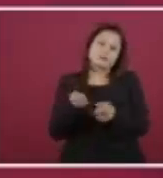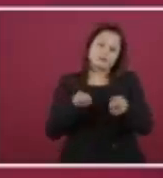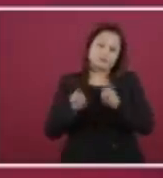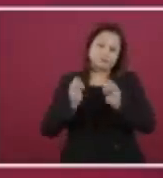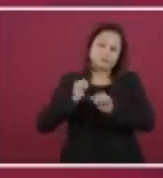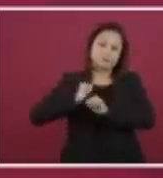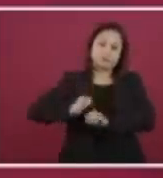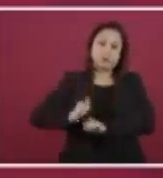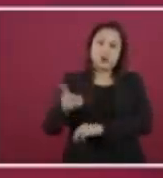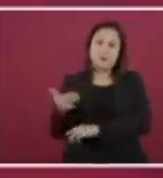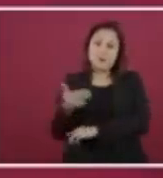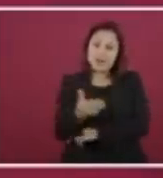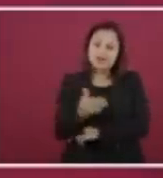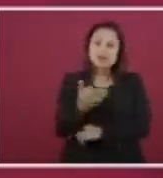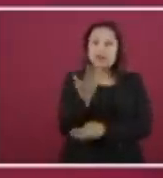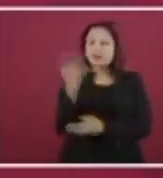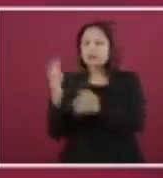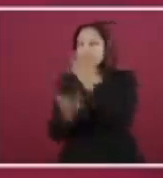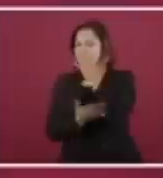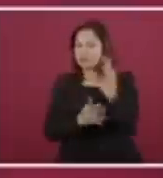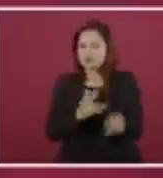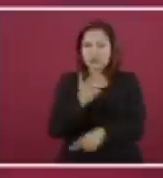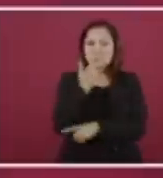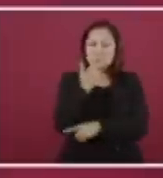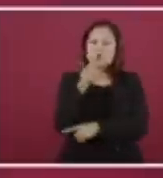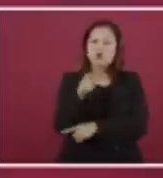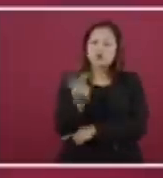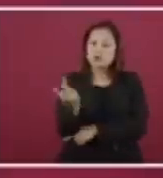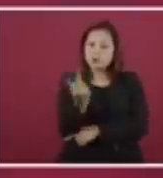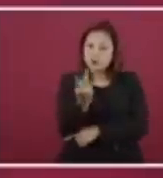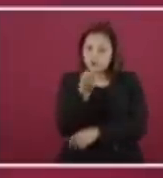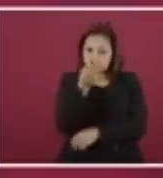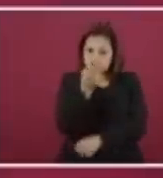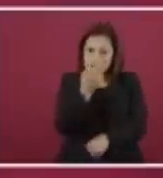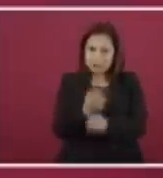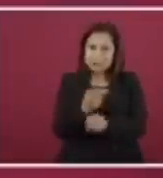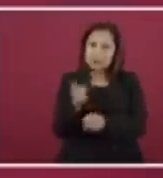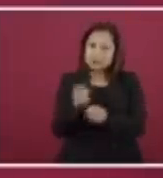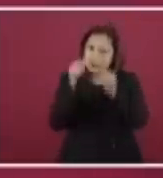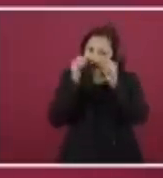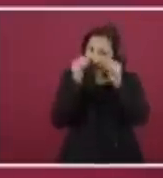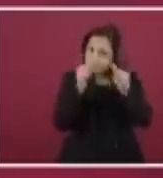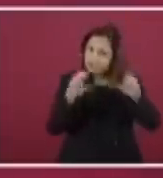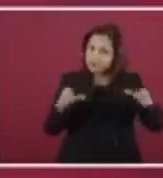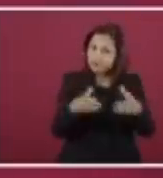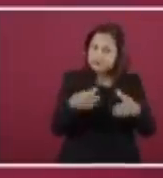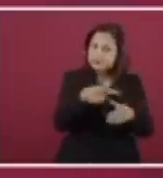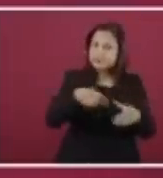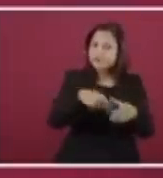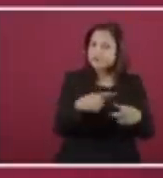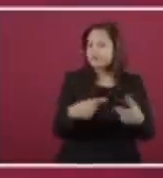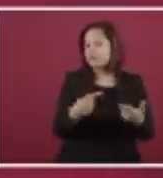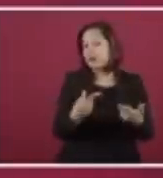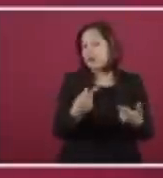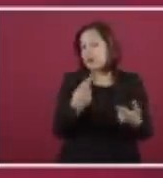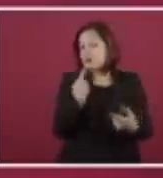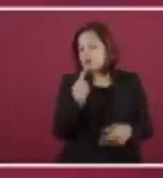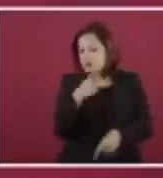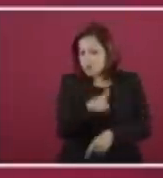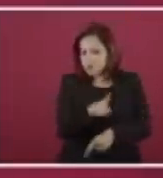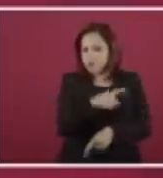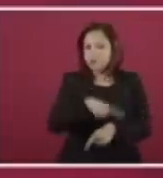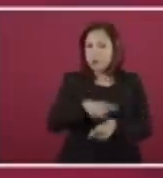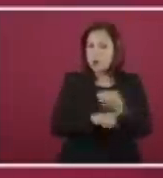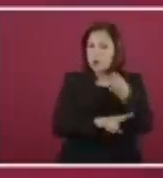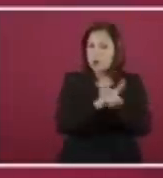Medio Ambiente. Están trabajando ahí para resolver el problema. Han habido